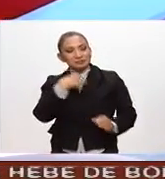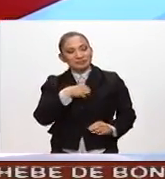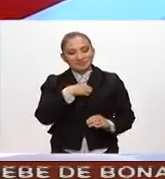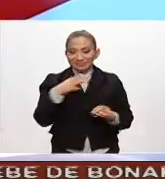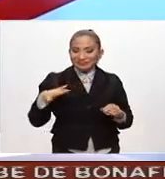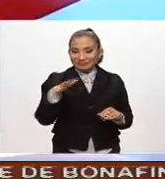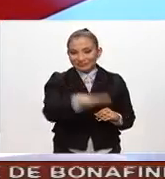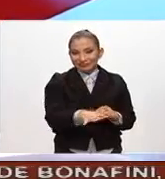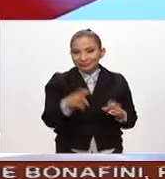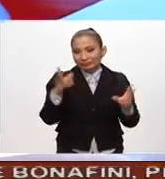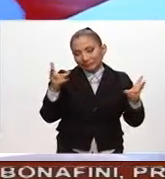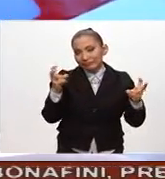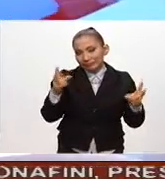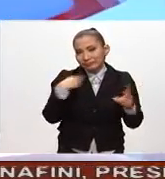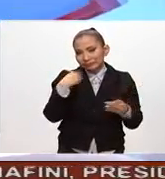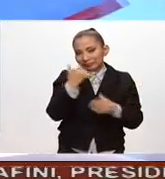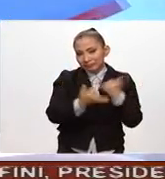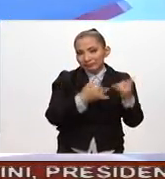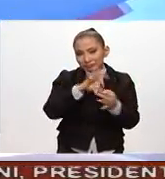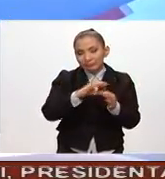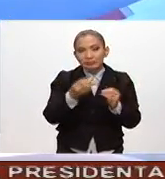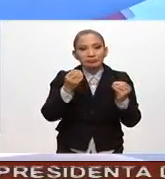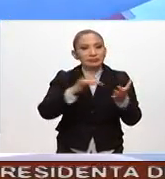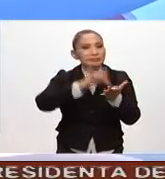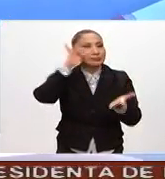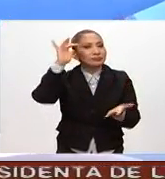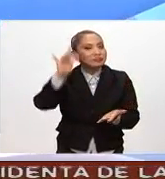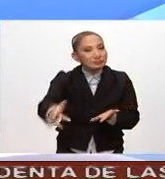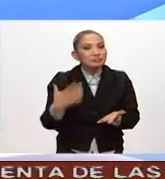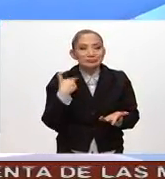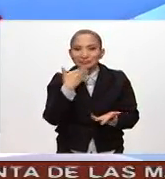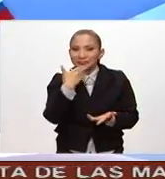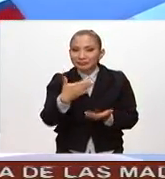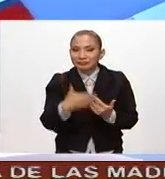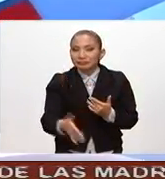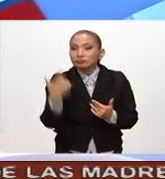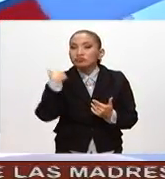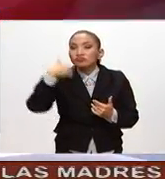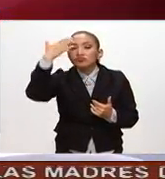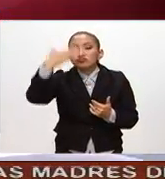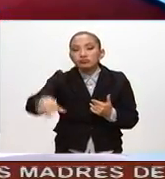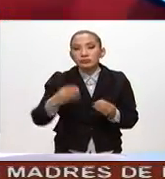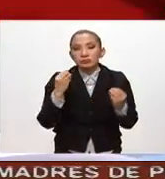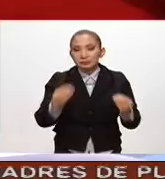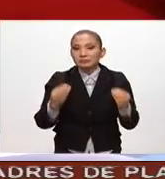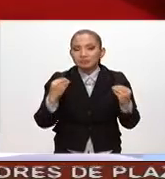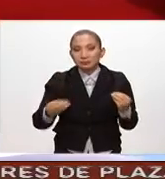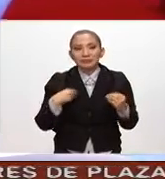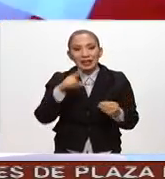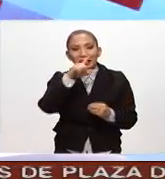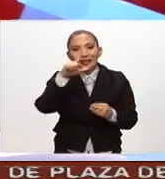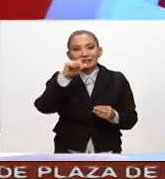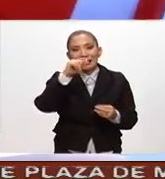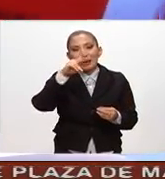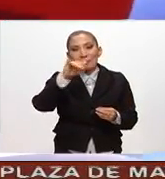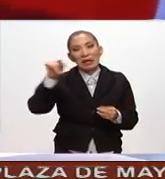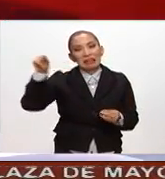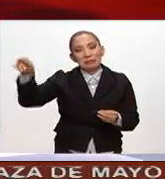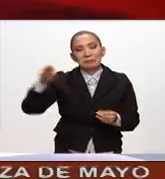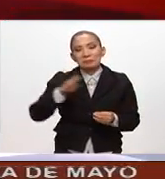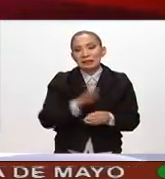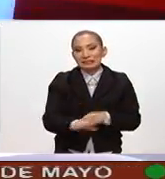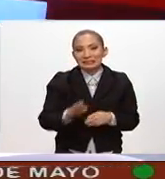de este contexto, de esta justa deportiva. Muchísimas gracias, pásenla bien, y tengo entendido que va a haber mucha samba esta noche allá en